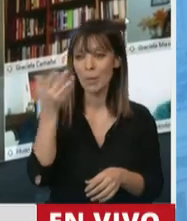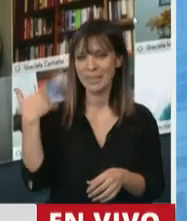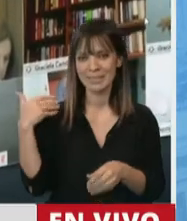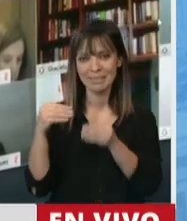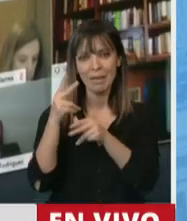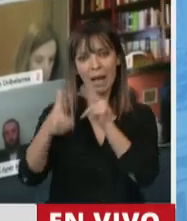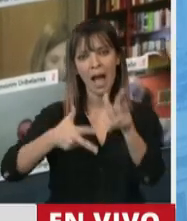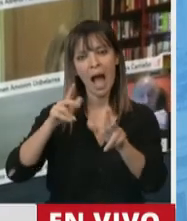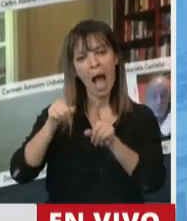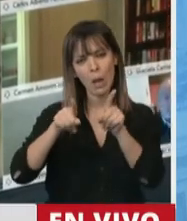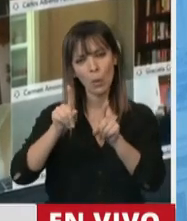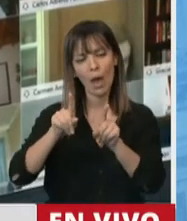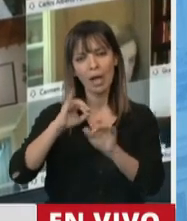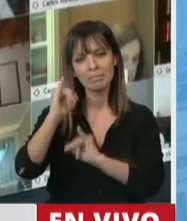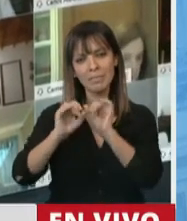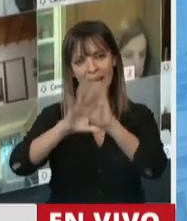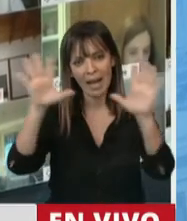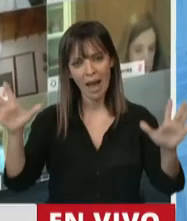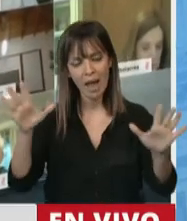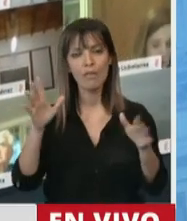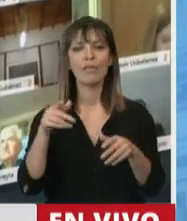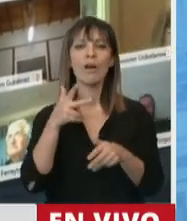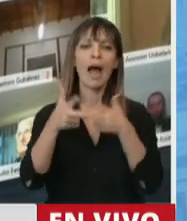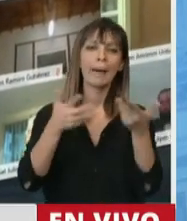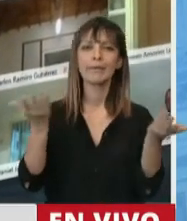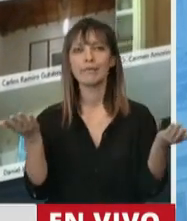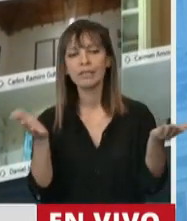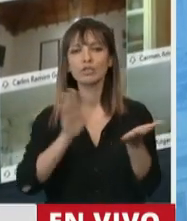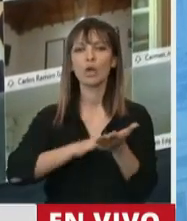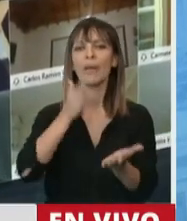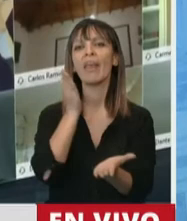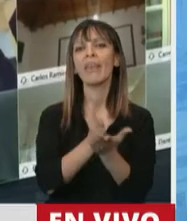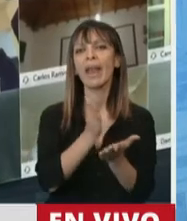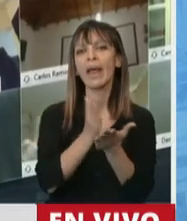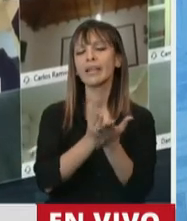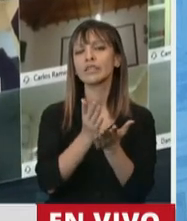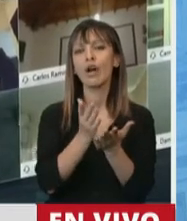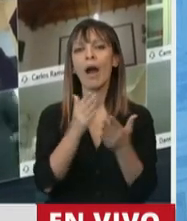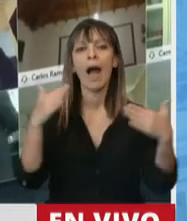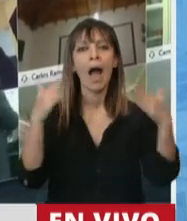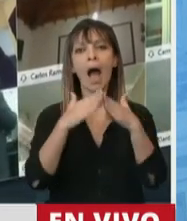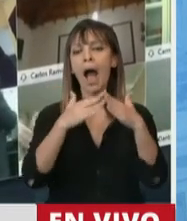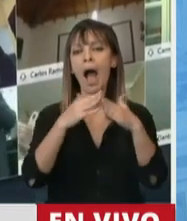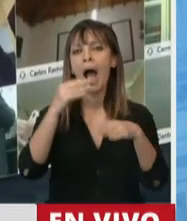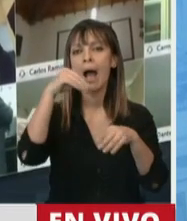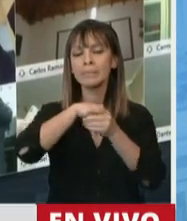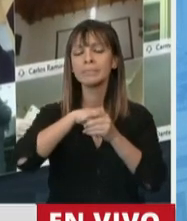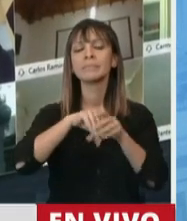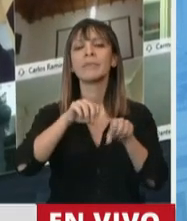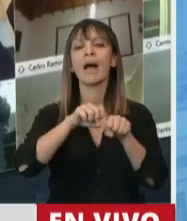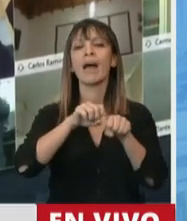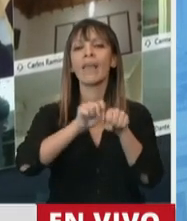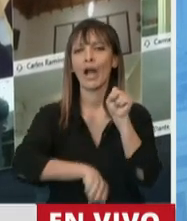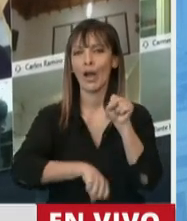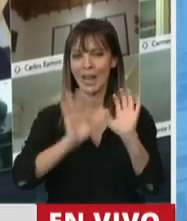ya han aclarado algunas situaciones y que refieren al derecho a la desconexión sindical,